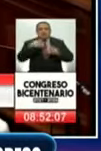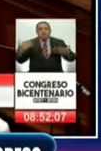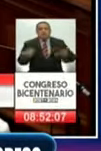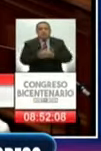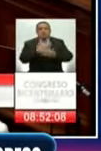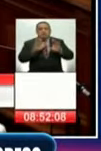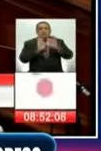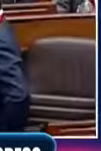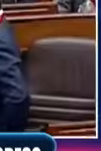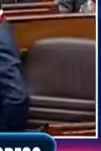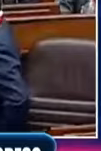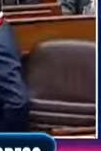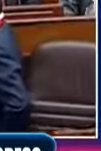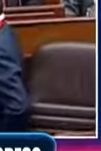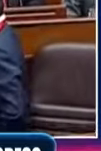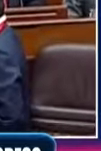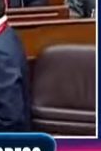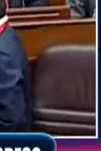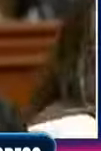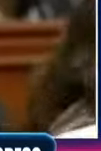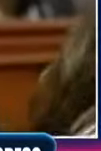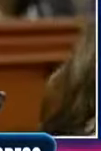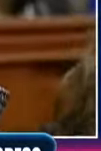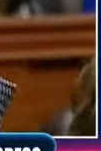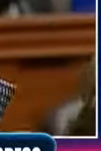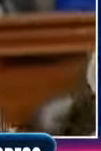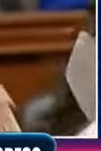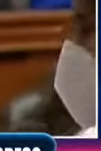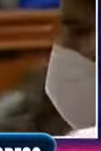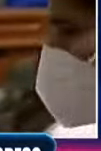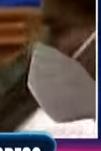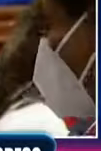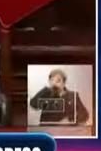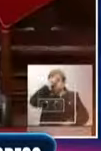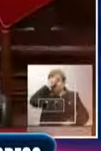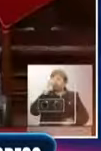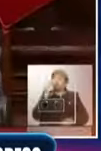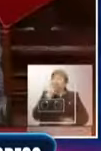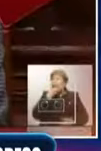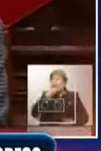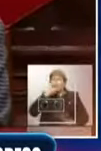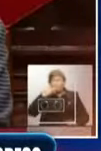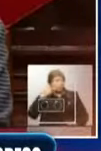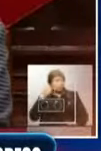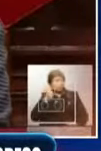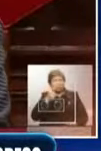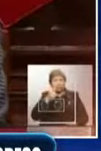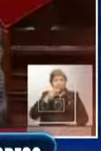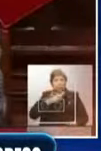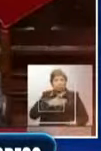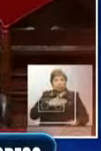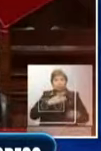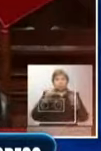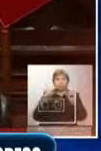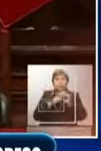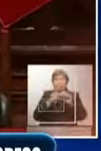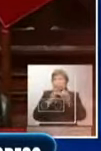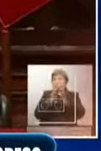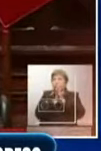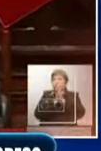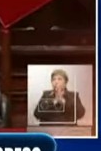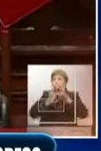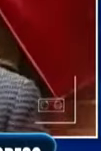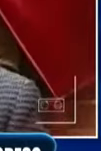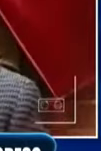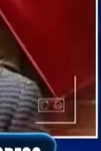comisiones y ya se sabe quiénes son las personas los congresistas que la van a presidir aquí los grandes derrotados